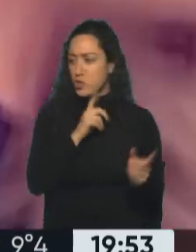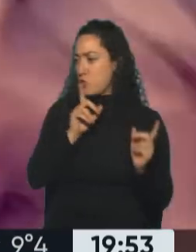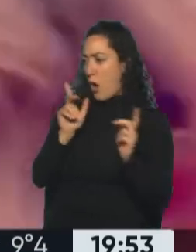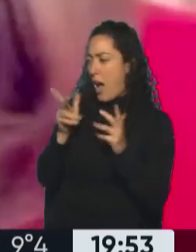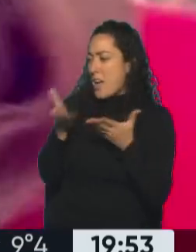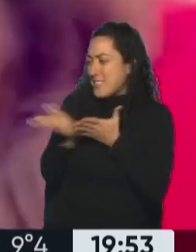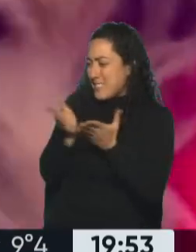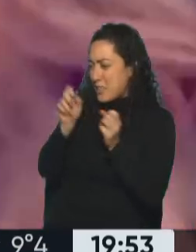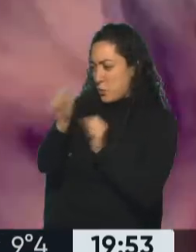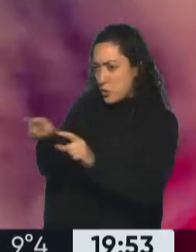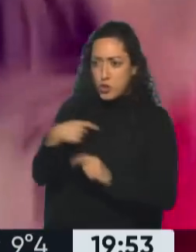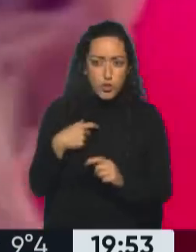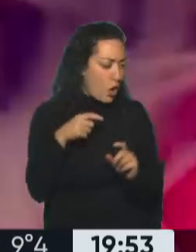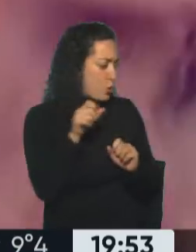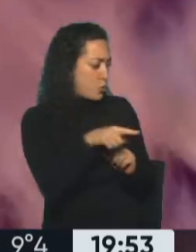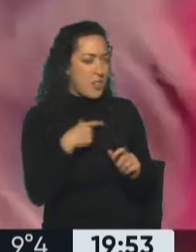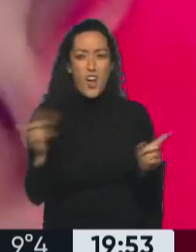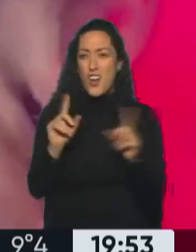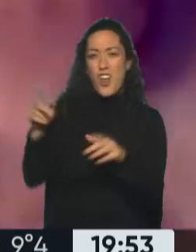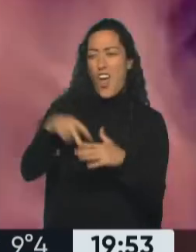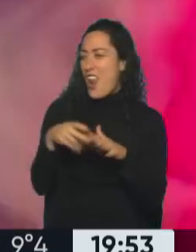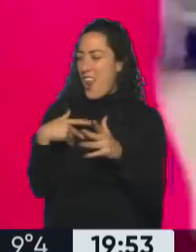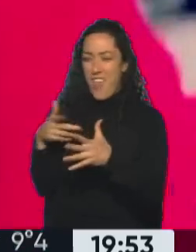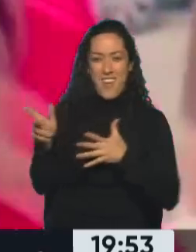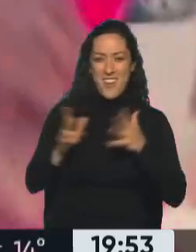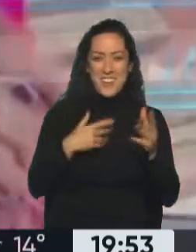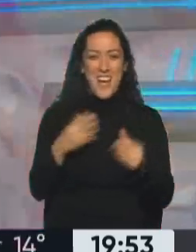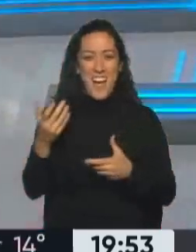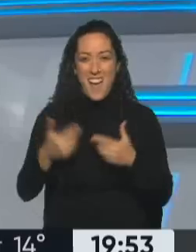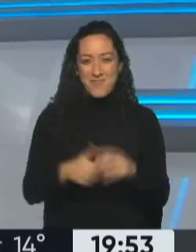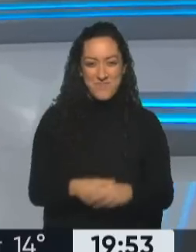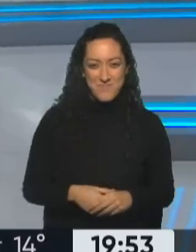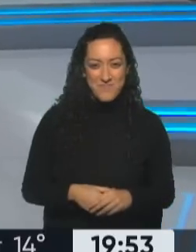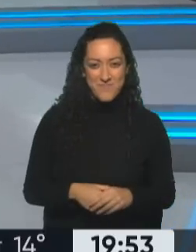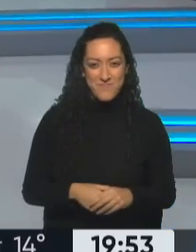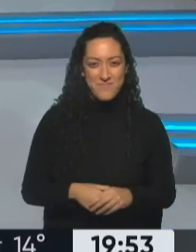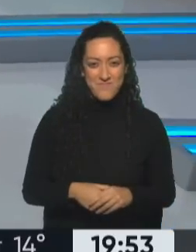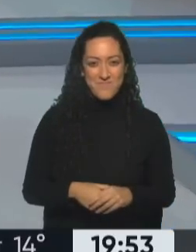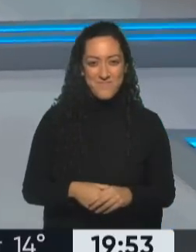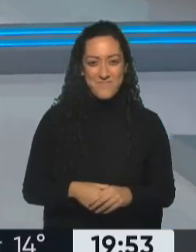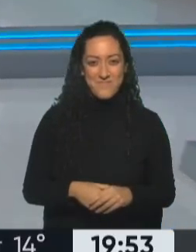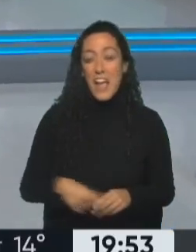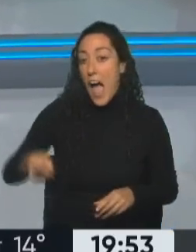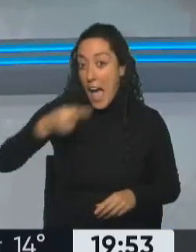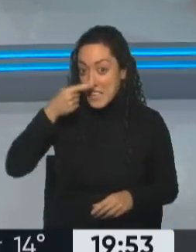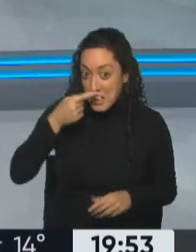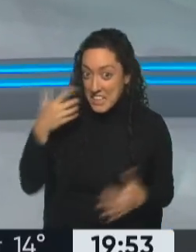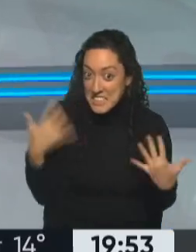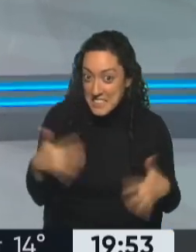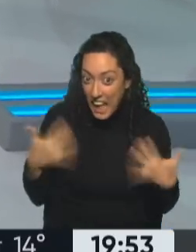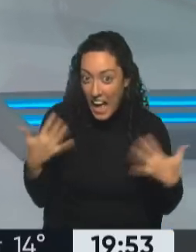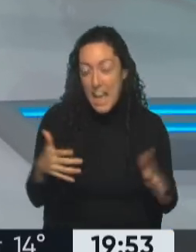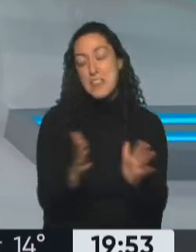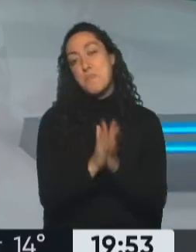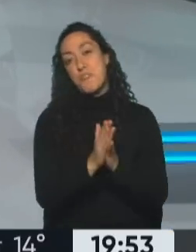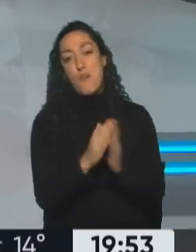ti. Yo soy tu asistente. No, yo soy tu dedo. No, estoy cortocircuitando. No, interrumpa. Guay. No, pero qué interesante esto. Rematalo, por hermoso, favor.